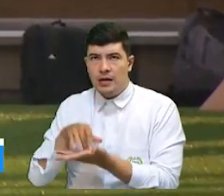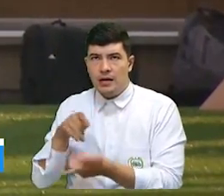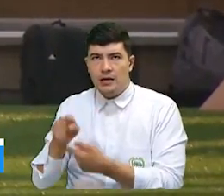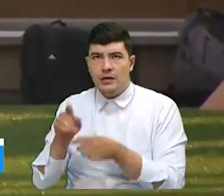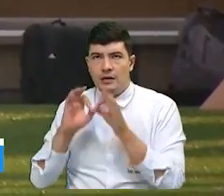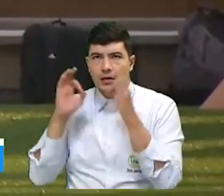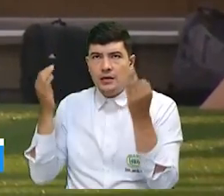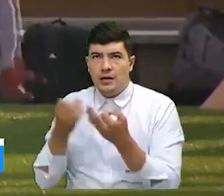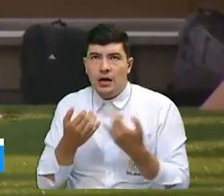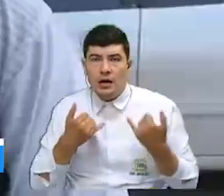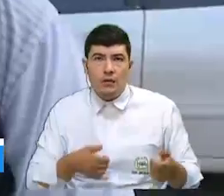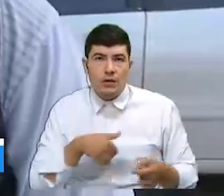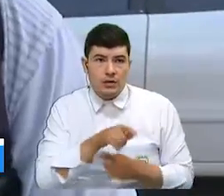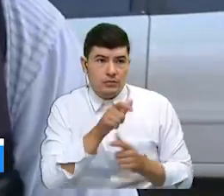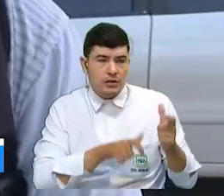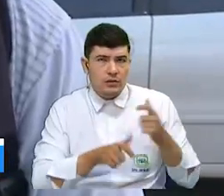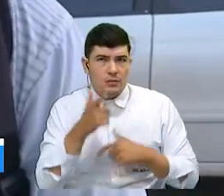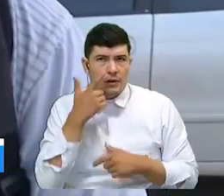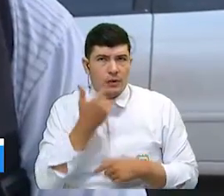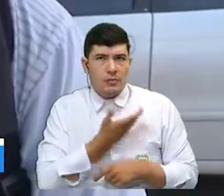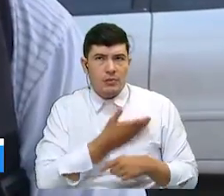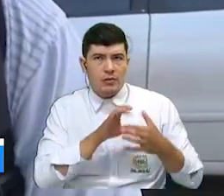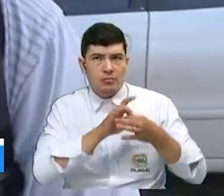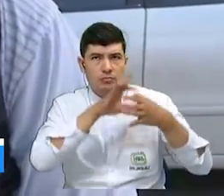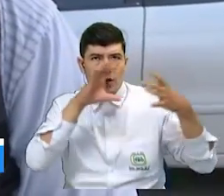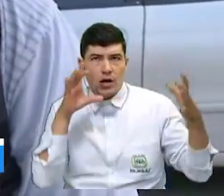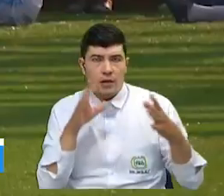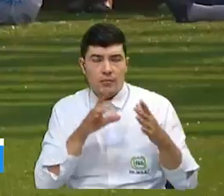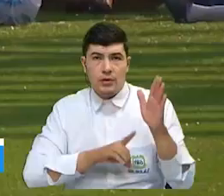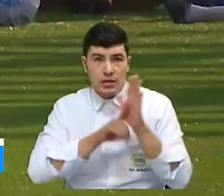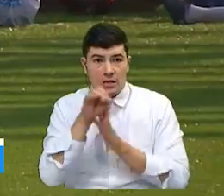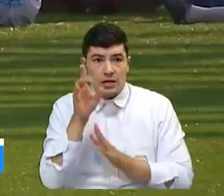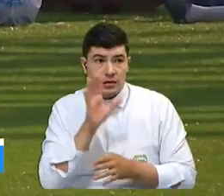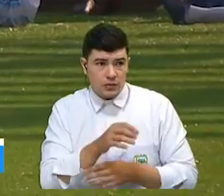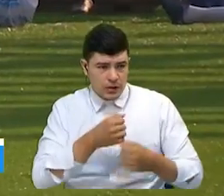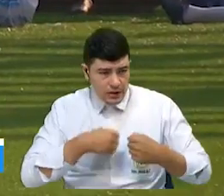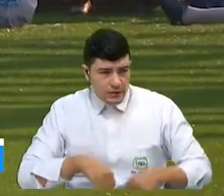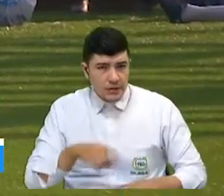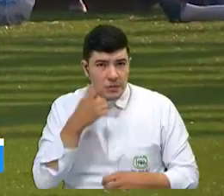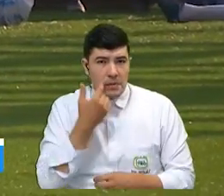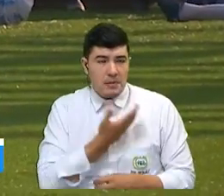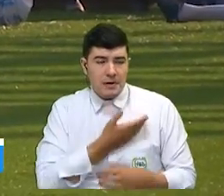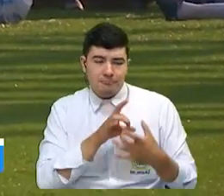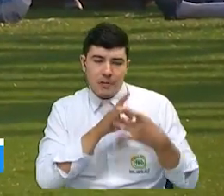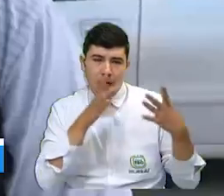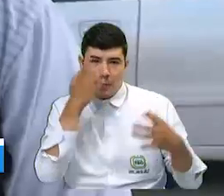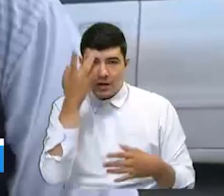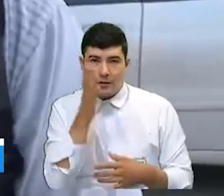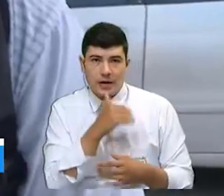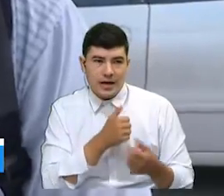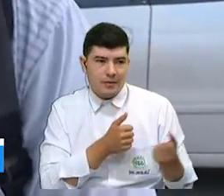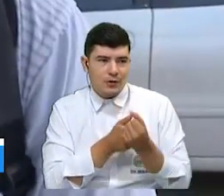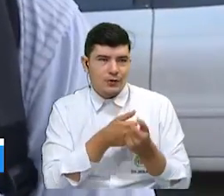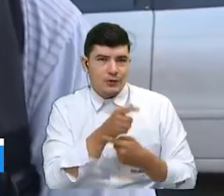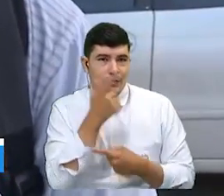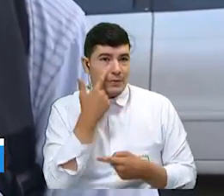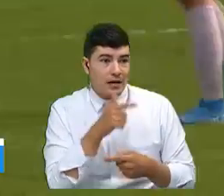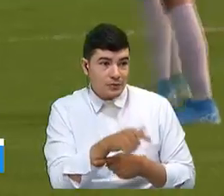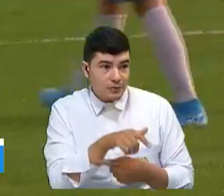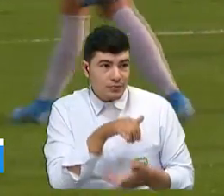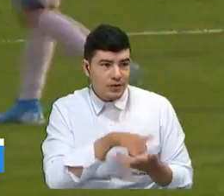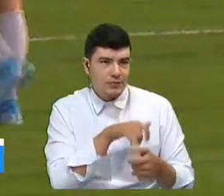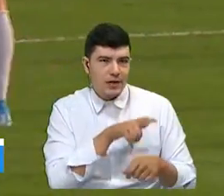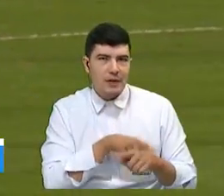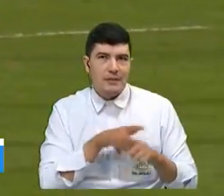familia. El desprendimiento de los padres, eso es muy grande para ellos y eso es un esfuerzo que ellos hacen, ya que no van a contar con el apoyo de sus padres ahí en el